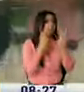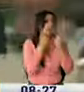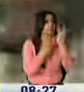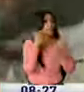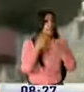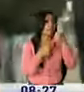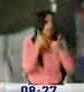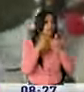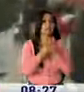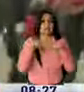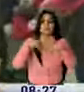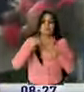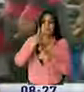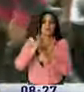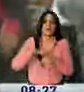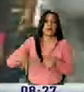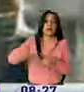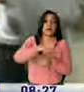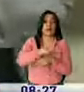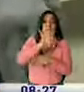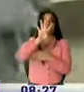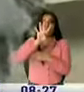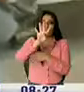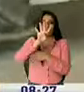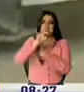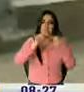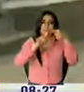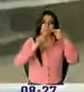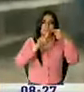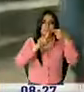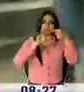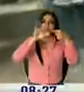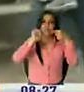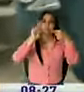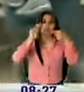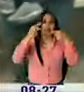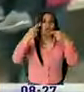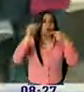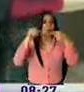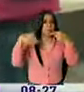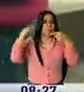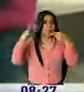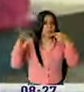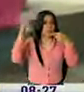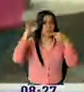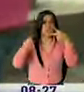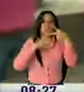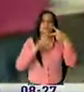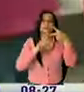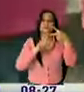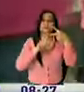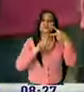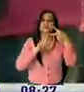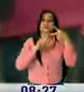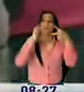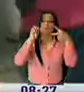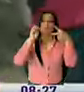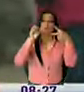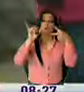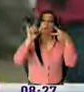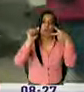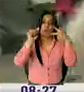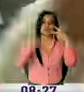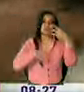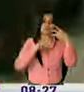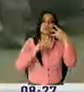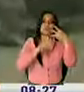acá en el Valle de los Chillos cuatro balnearios, lo que es el balneario del Tingo, que es uno de los más importantes. Tenemos también el balneario de La Moya, tenemos en la parroquia